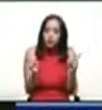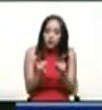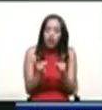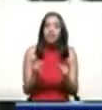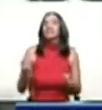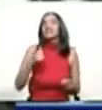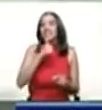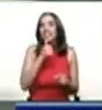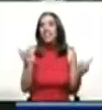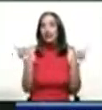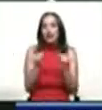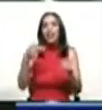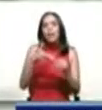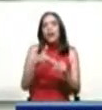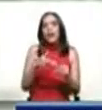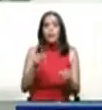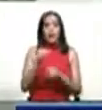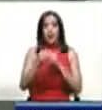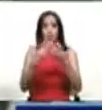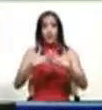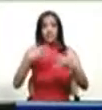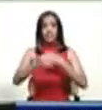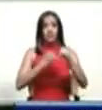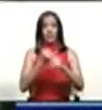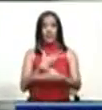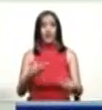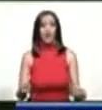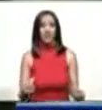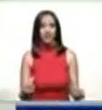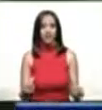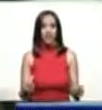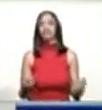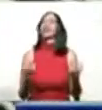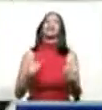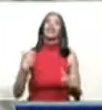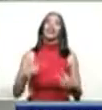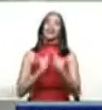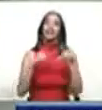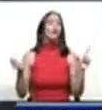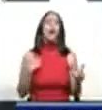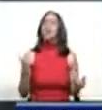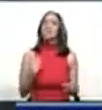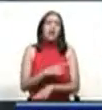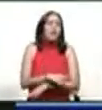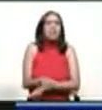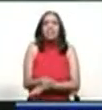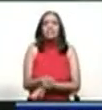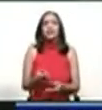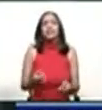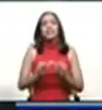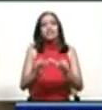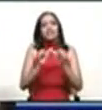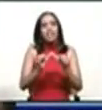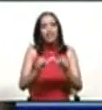era PDVSA, pero las transnacionales no. Habían liberado a las transnacionales de cualquier obligación de seguir las pautas de